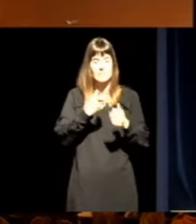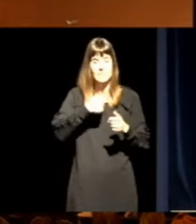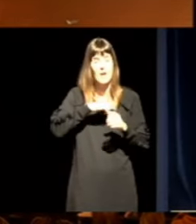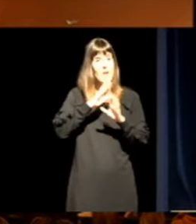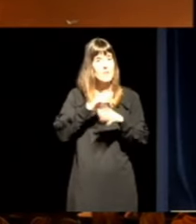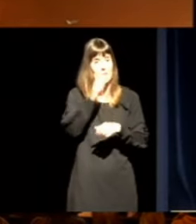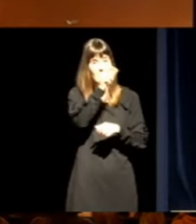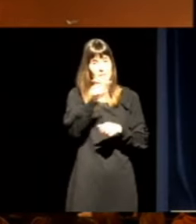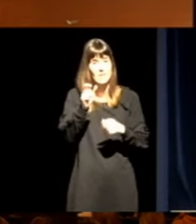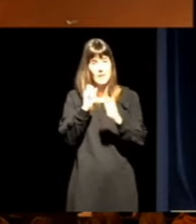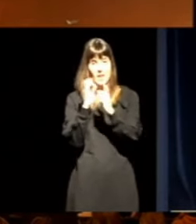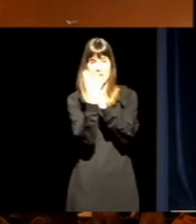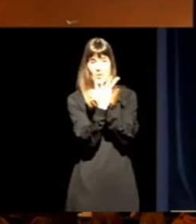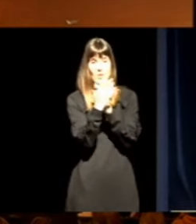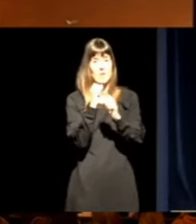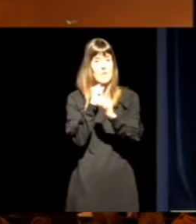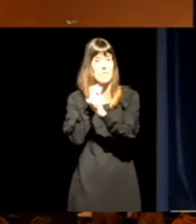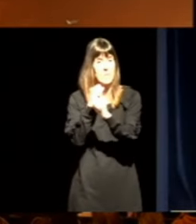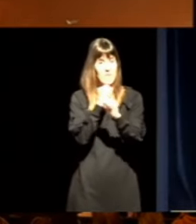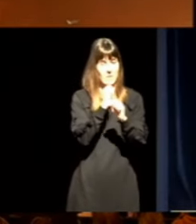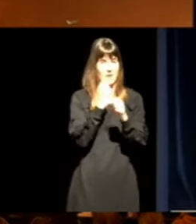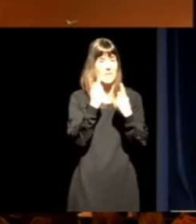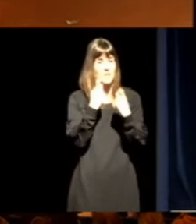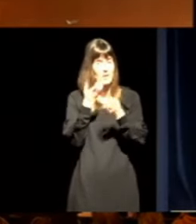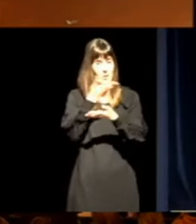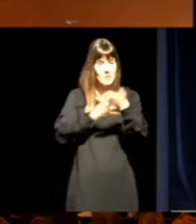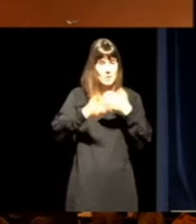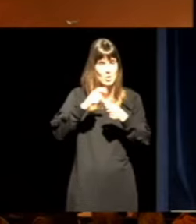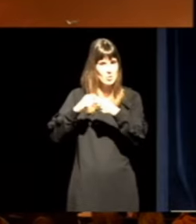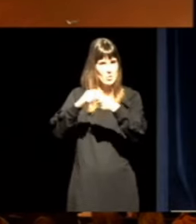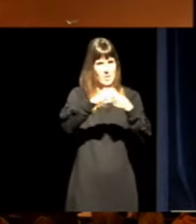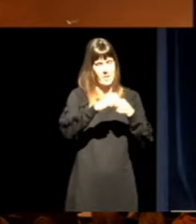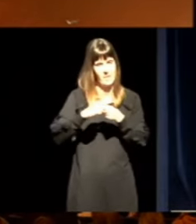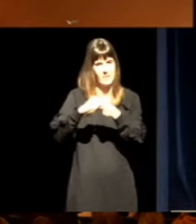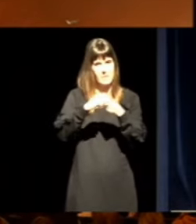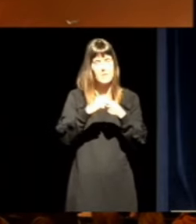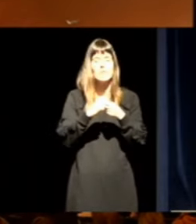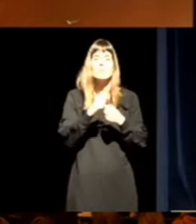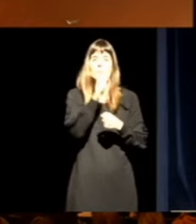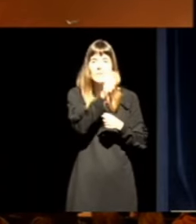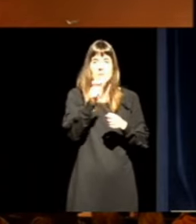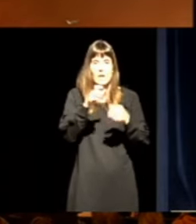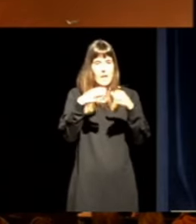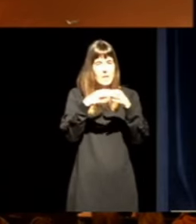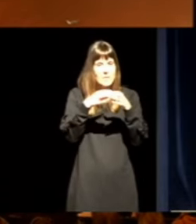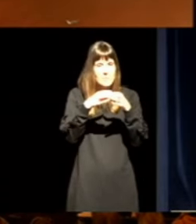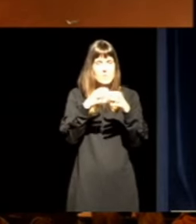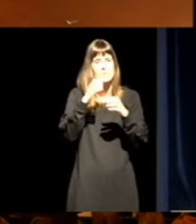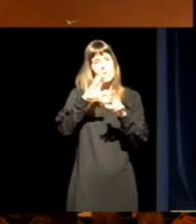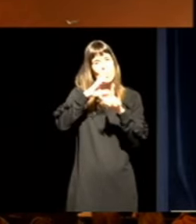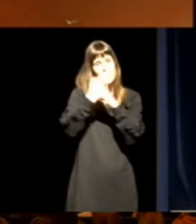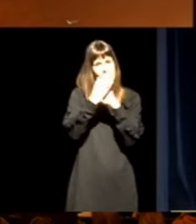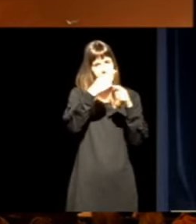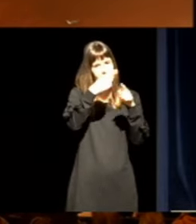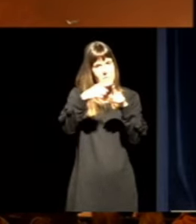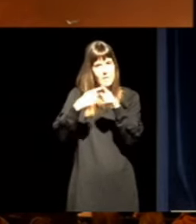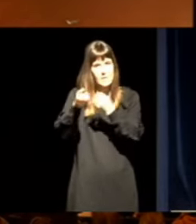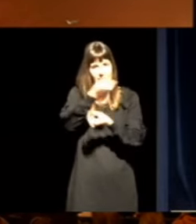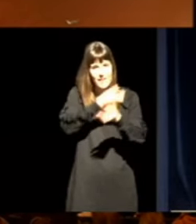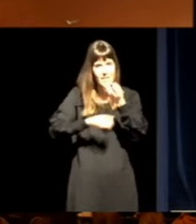interdependientes, necesitamos cooperación y solidaridad. Cooperar entre personas, colectivos y culturas nos